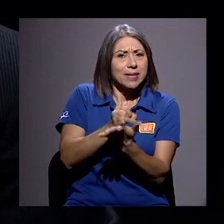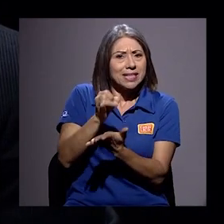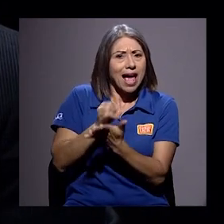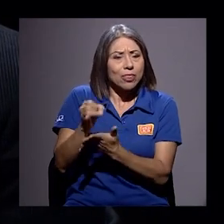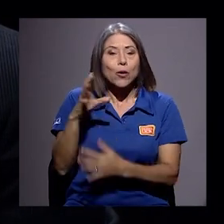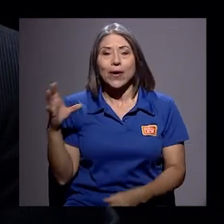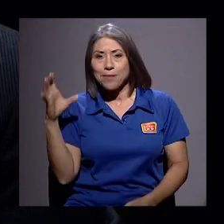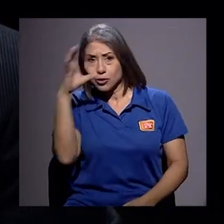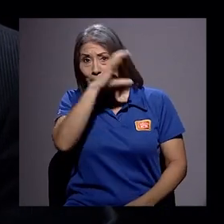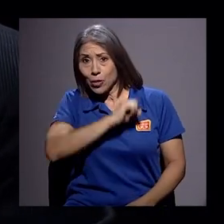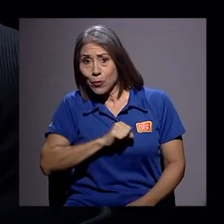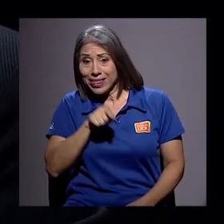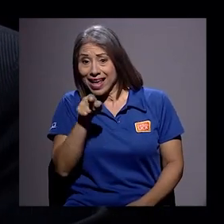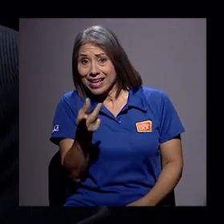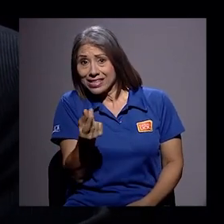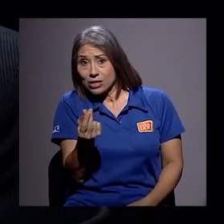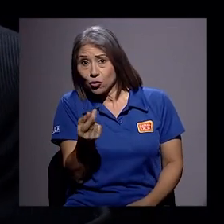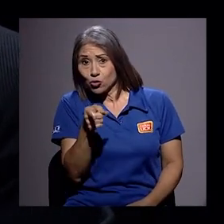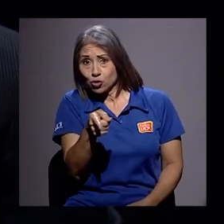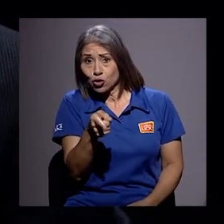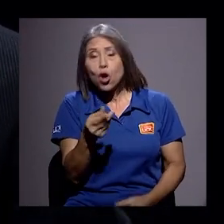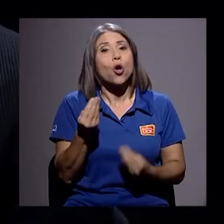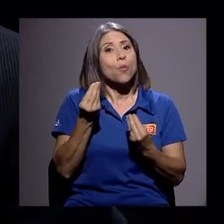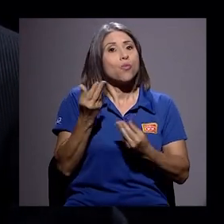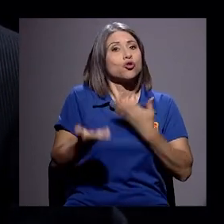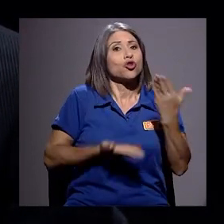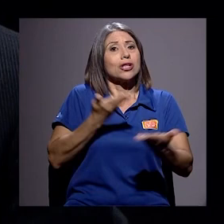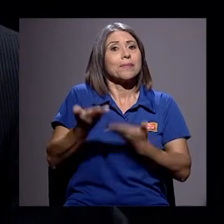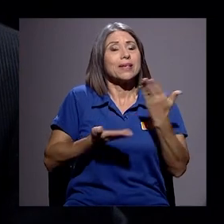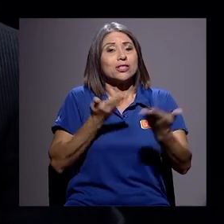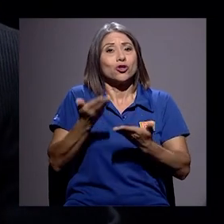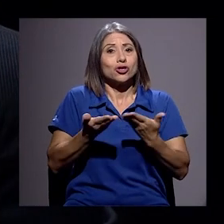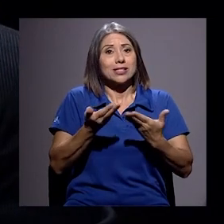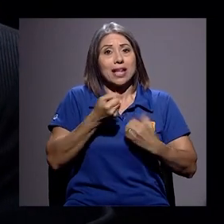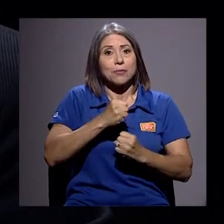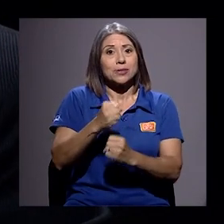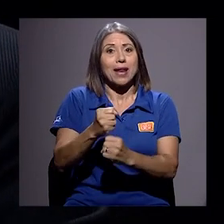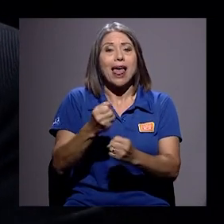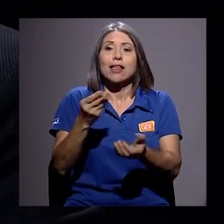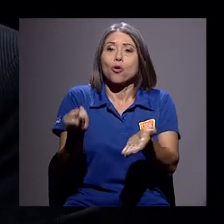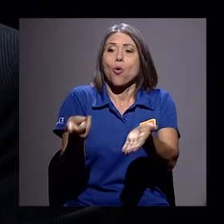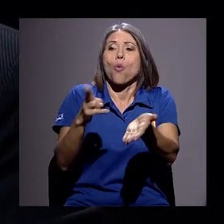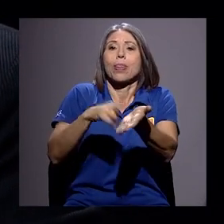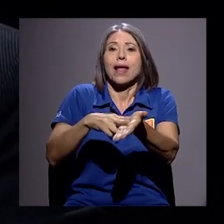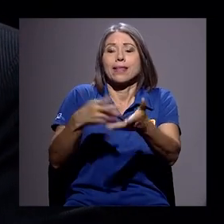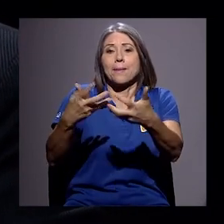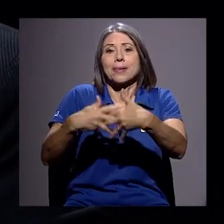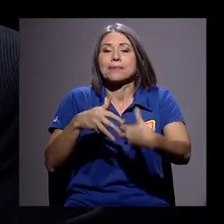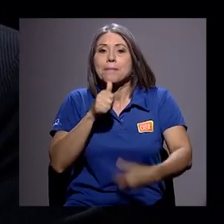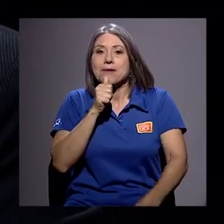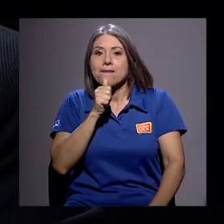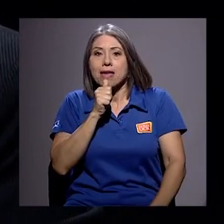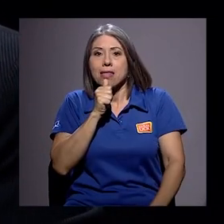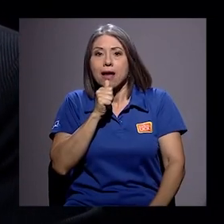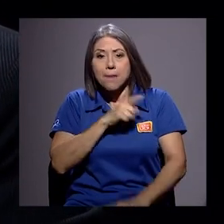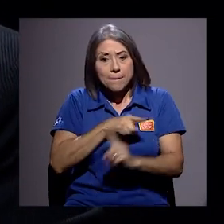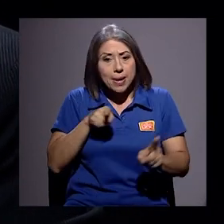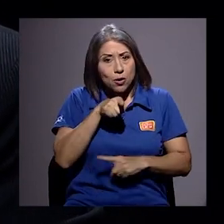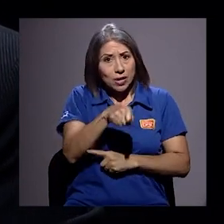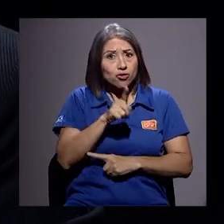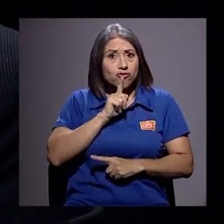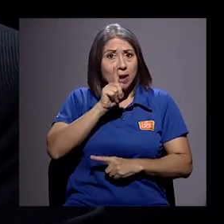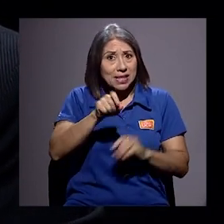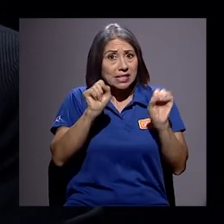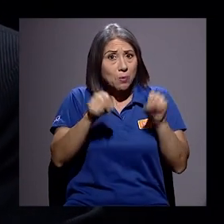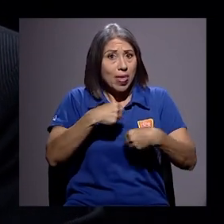recursos prácticamente están muchos de los servicios que da la municipalidad están privatizados y pueden ser recursos que se ejecuten de manera más eficiente